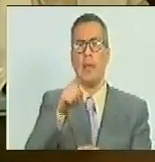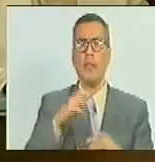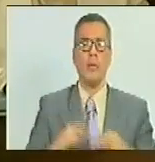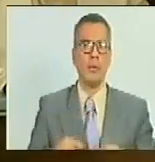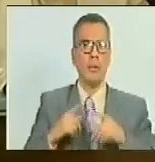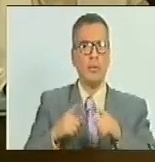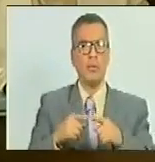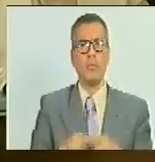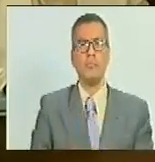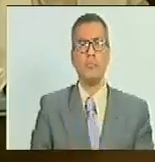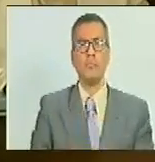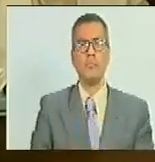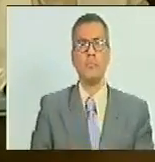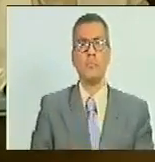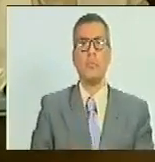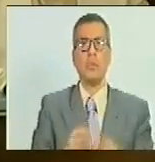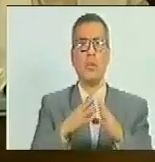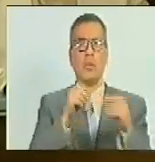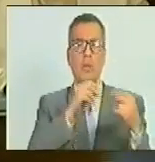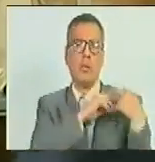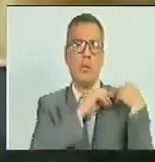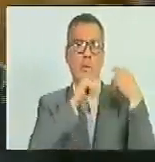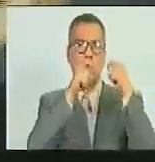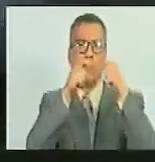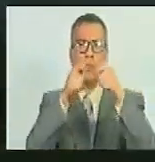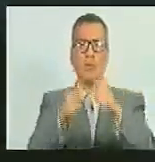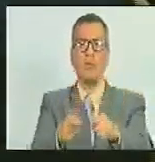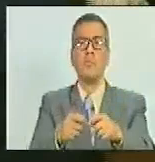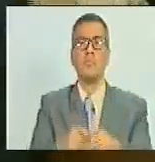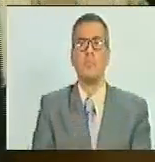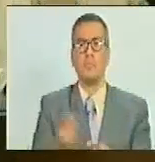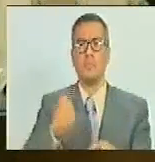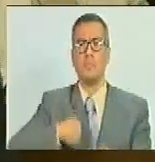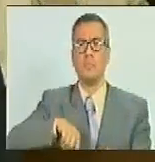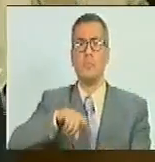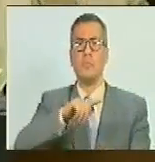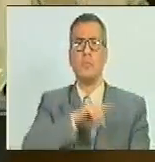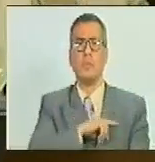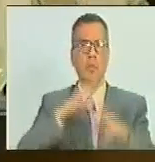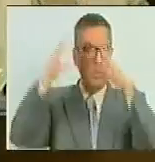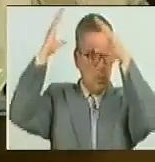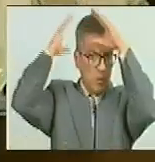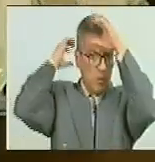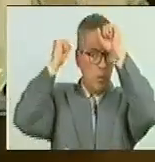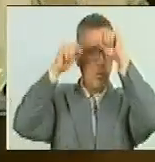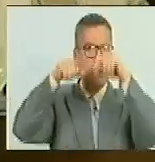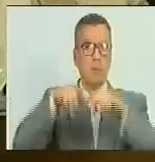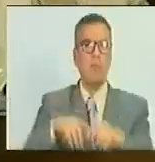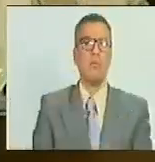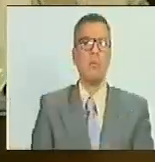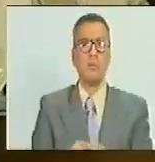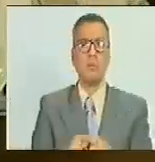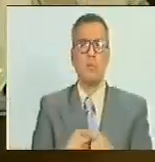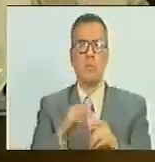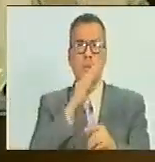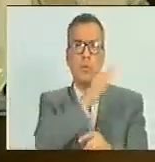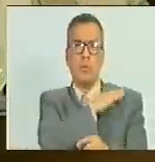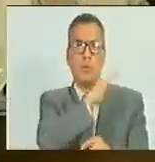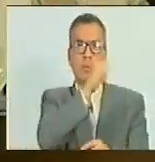vez la responsabilidad de nuestro embajador, el